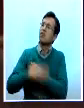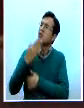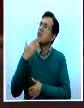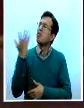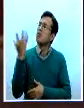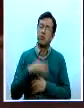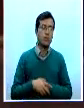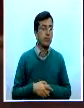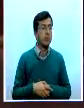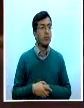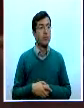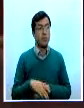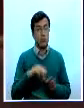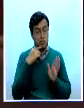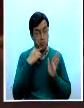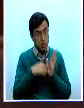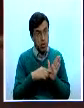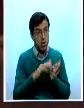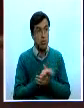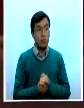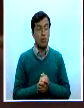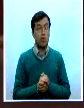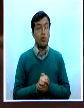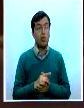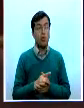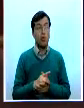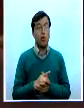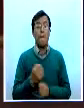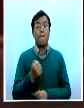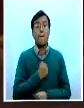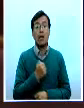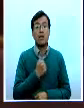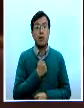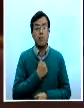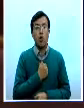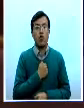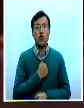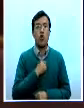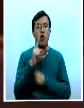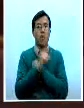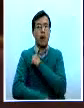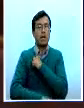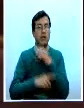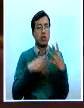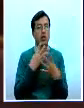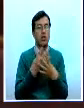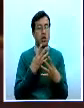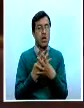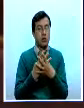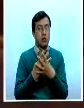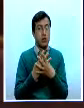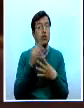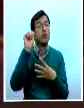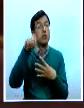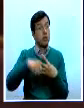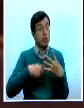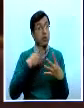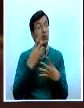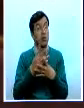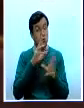inclusive hay cosas que se pueden transformar en delitos patrimoniales que eso también ya está relacionado con cárceles universidades de función de